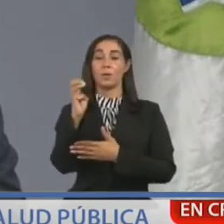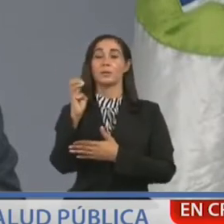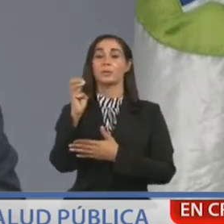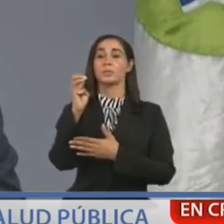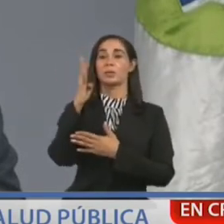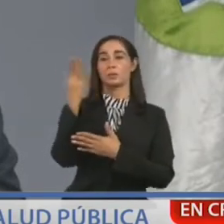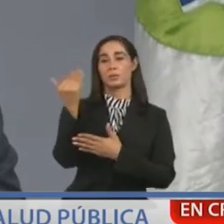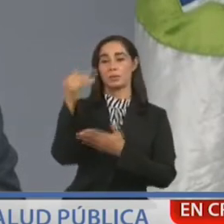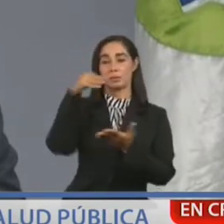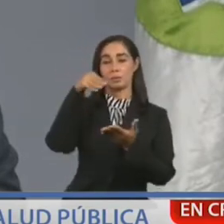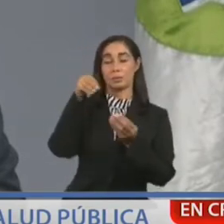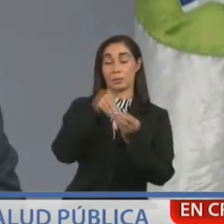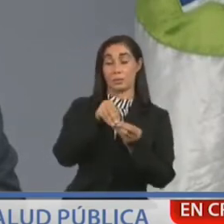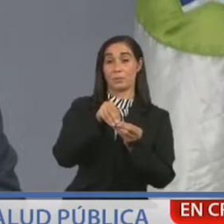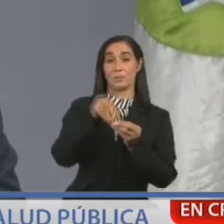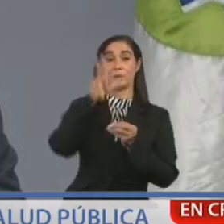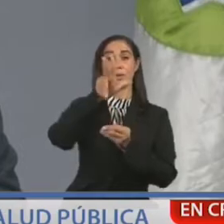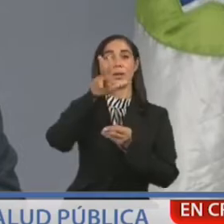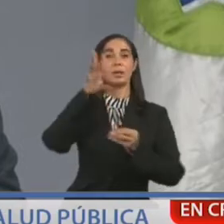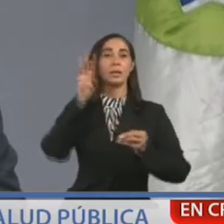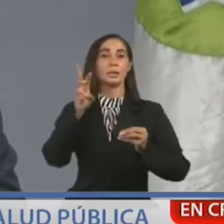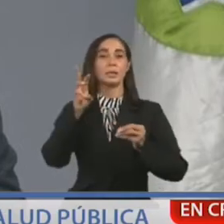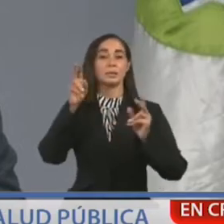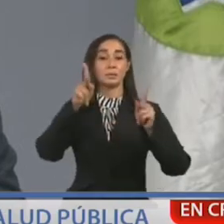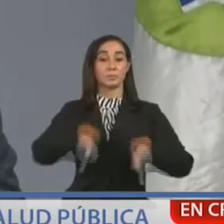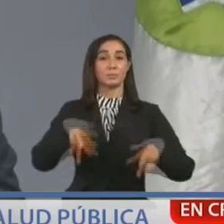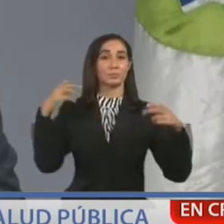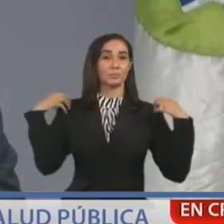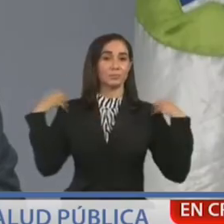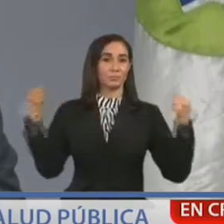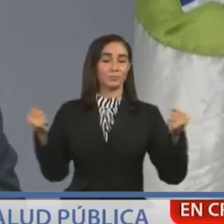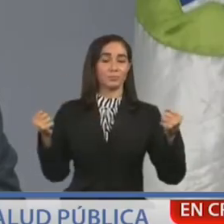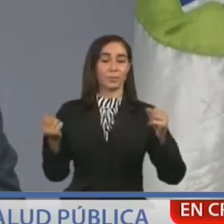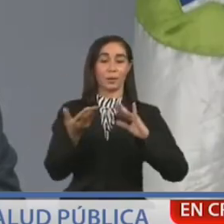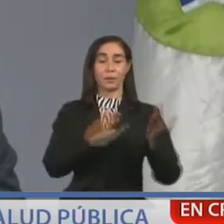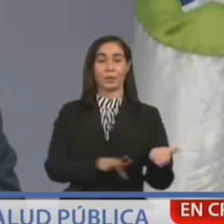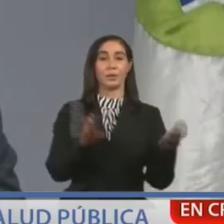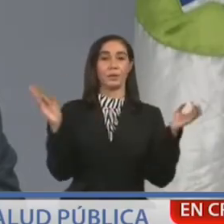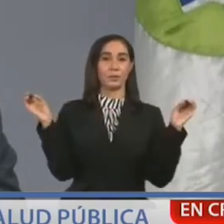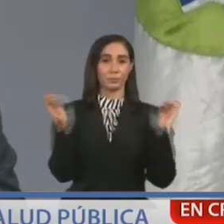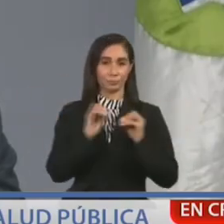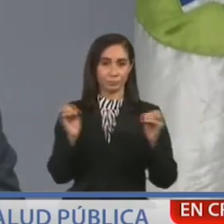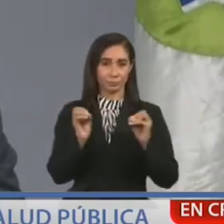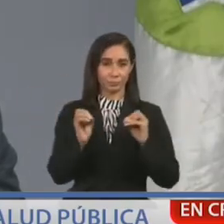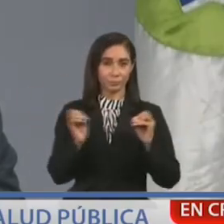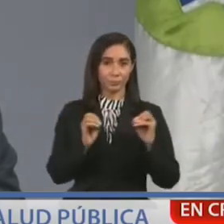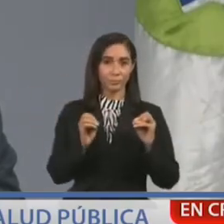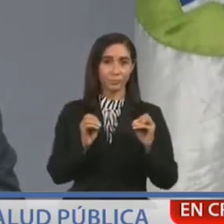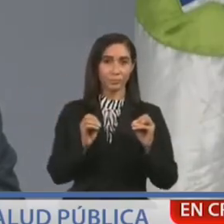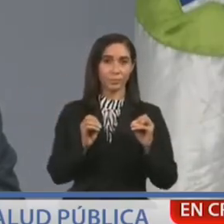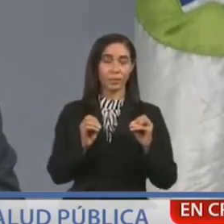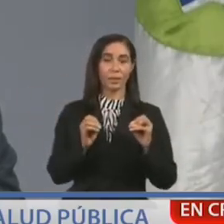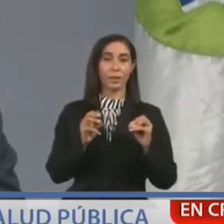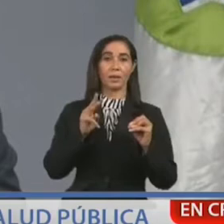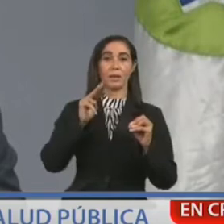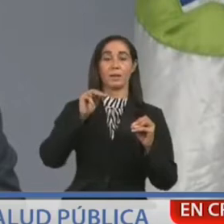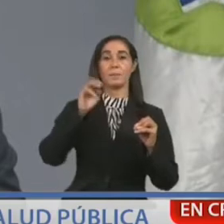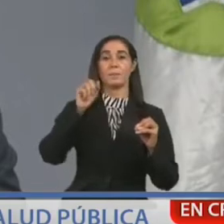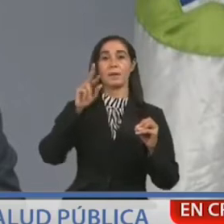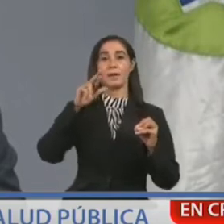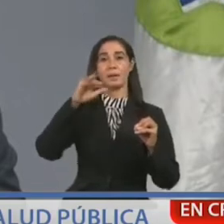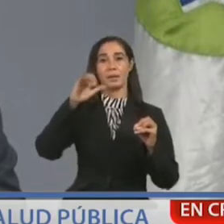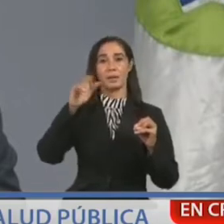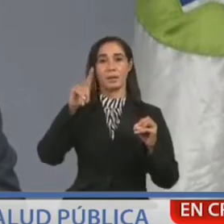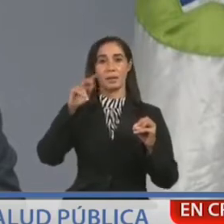414 acumulados, 36 recuperados, 0 fallecimiento. María Trinidad